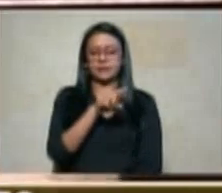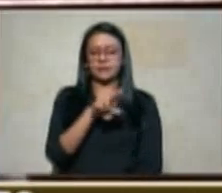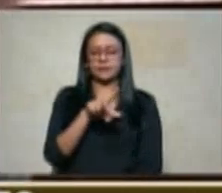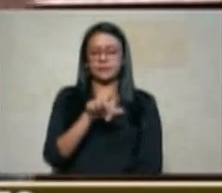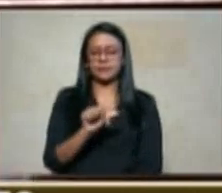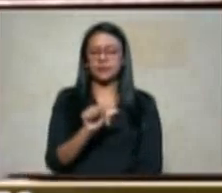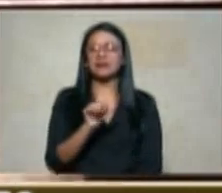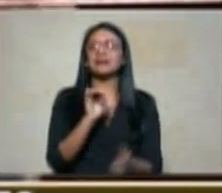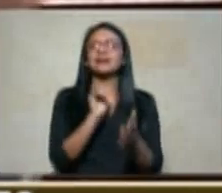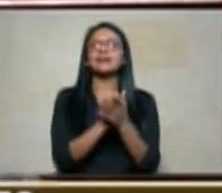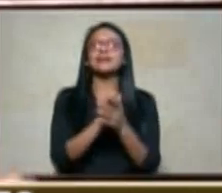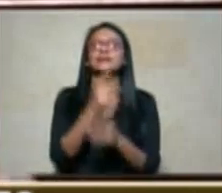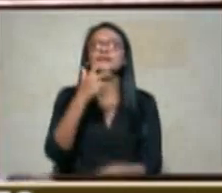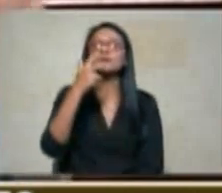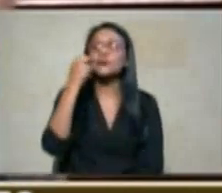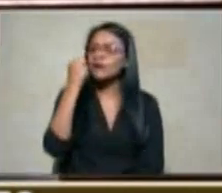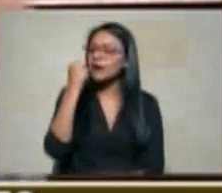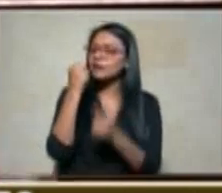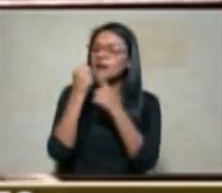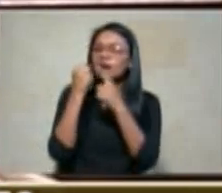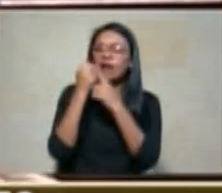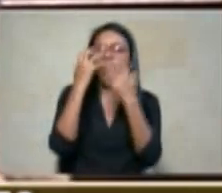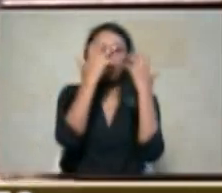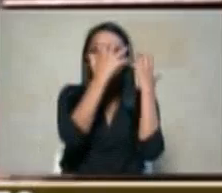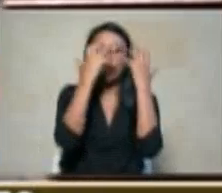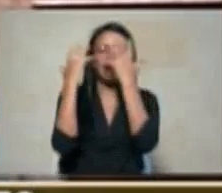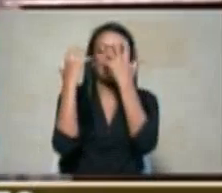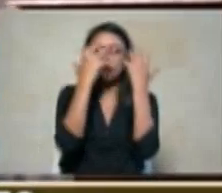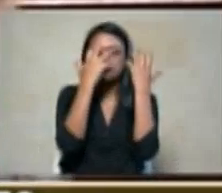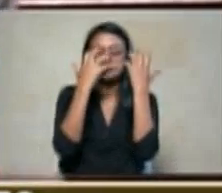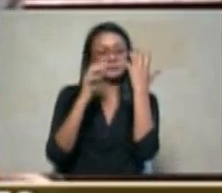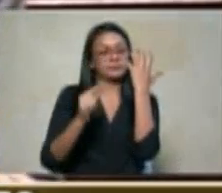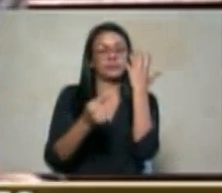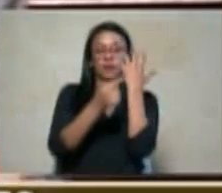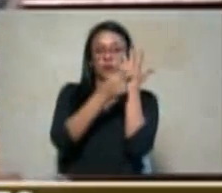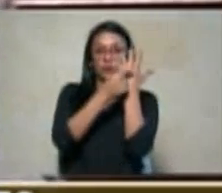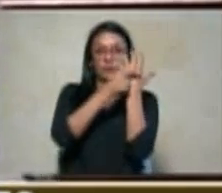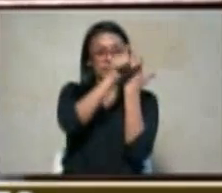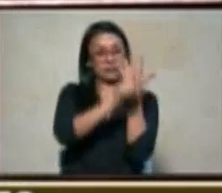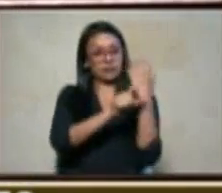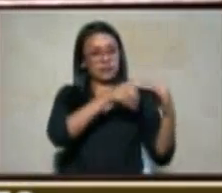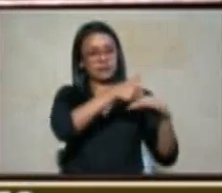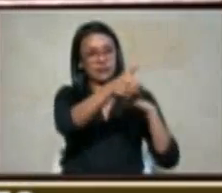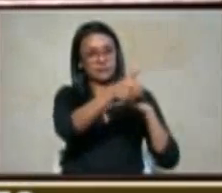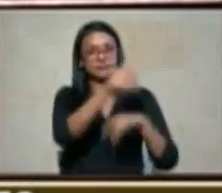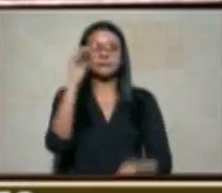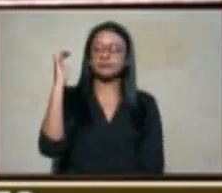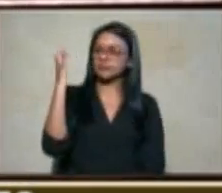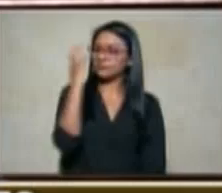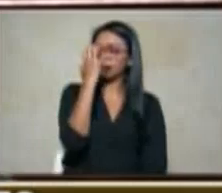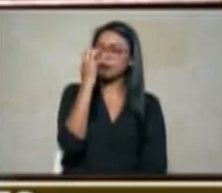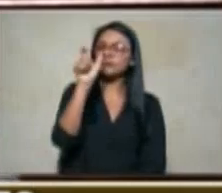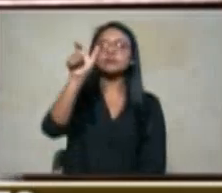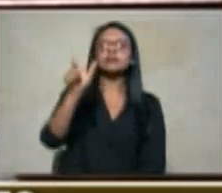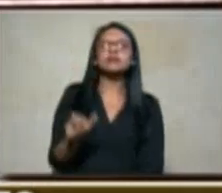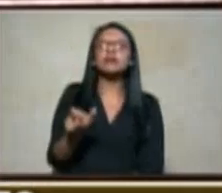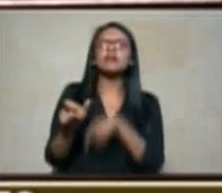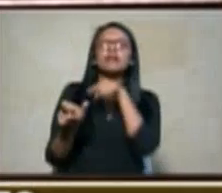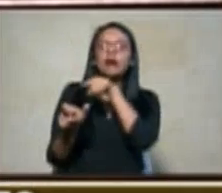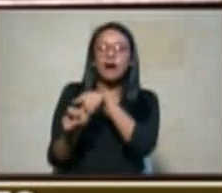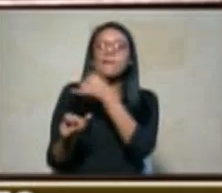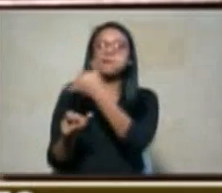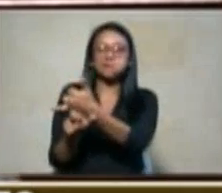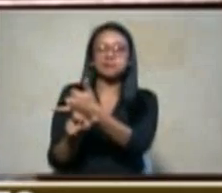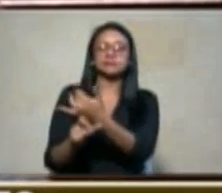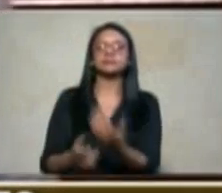siempre tiene dos caras. Una, la del reclamante, y otra, la de la persona que está